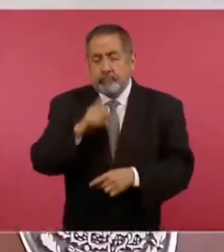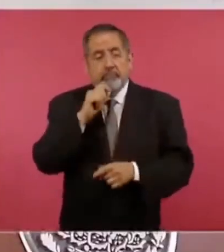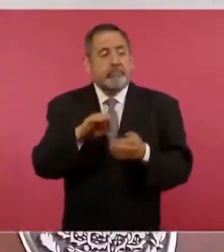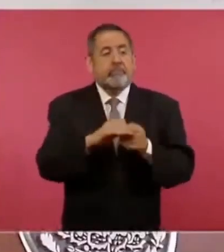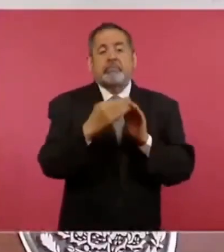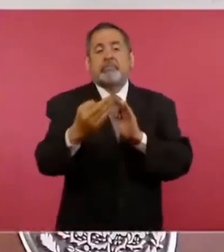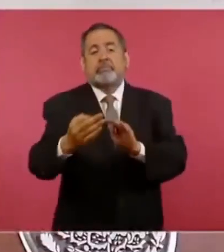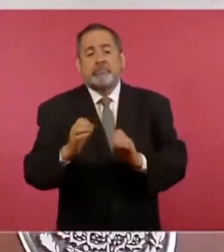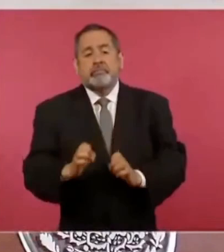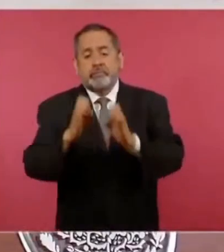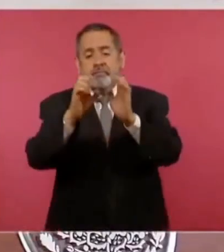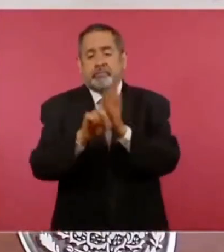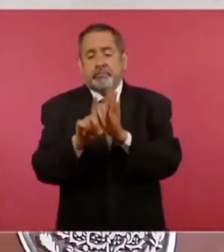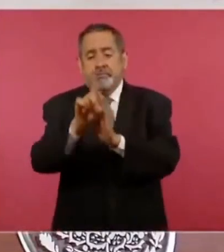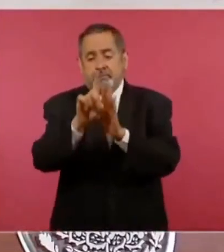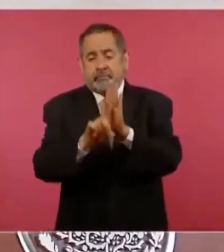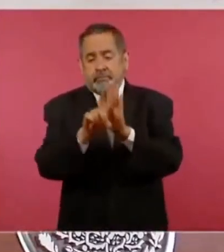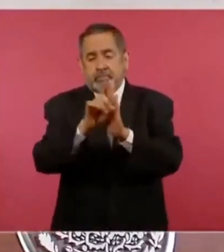habitacional.